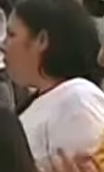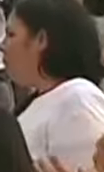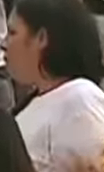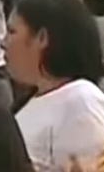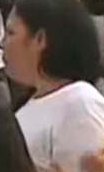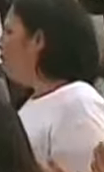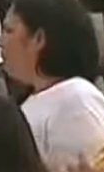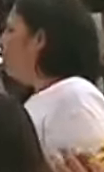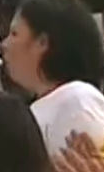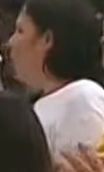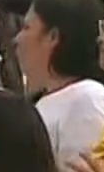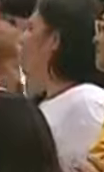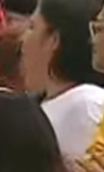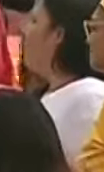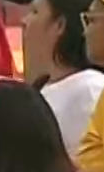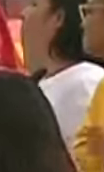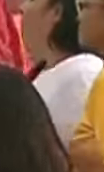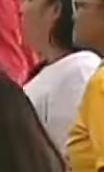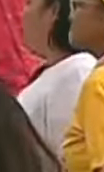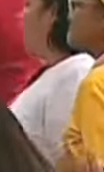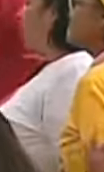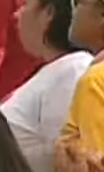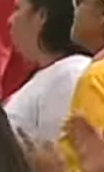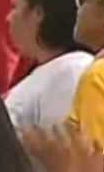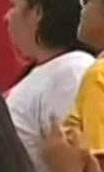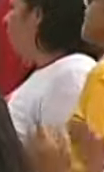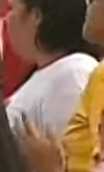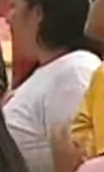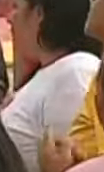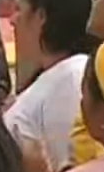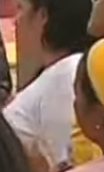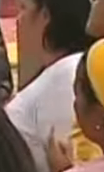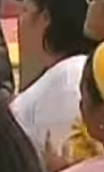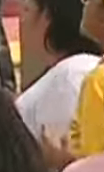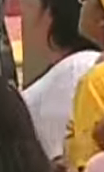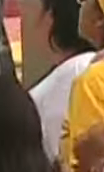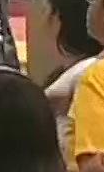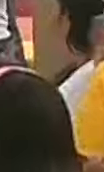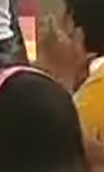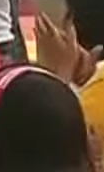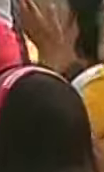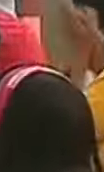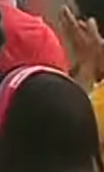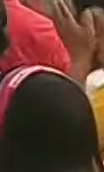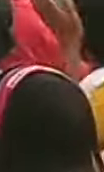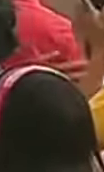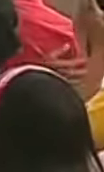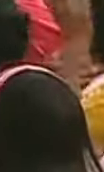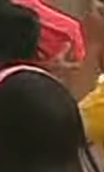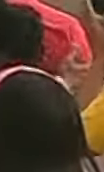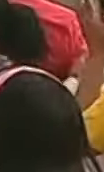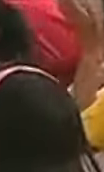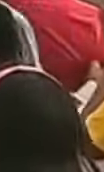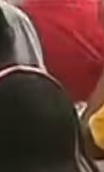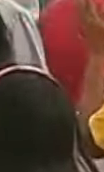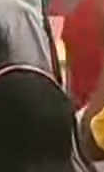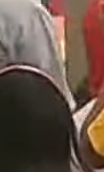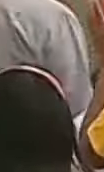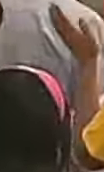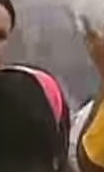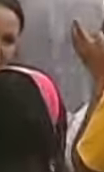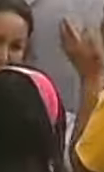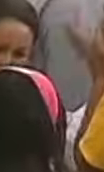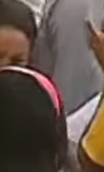querida! ¡Que la libertó mi hermano, pues, Simón Bolívar! ¡Viva Venezuela, mi patria